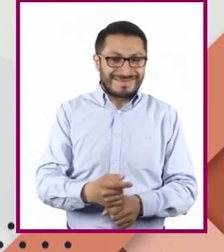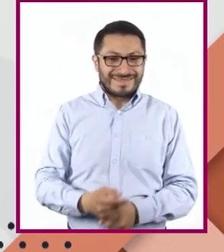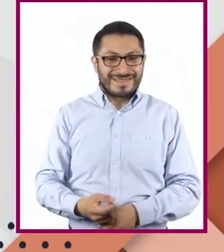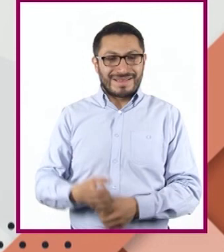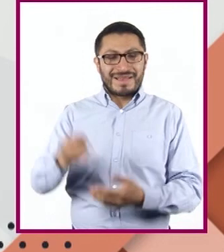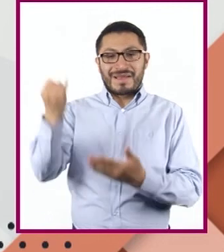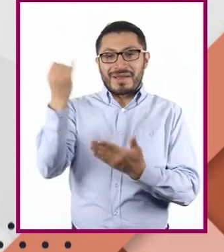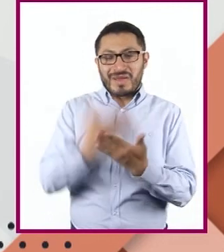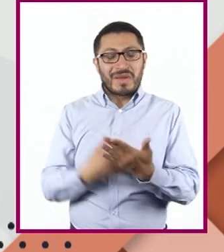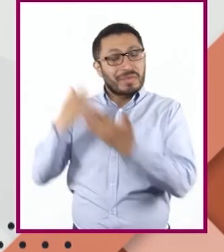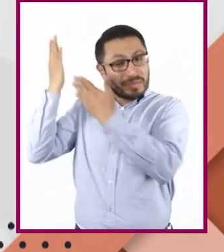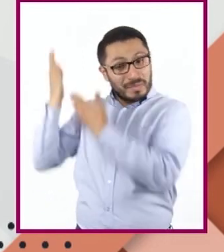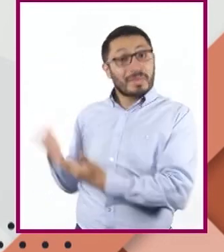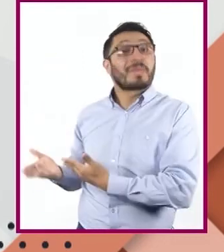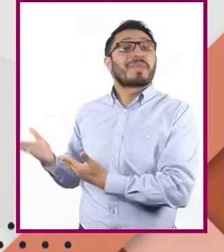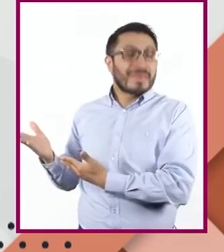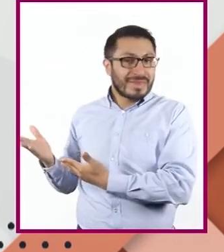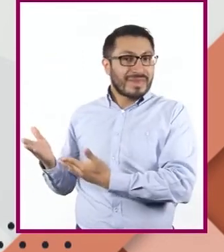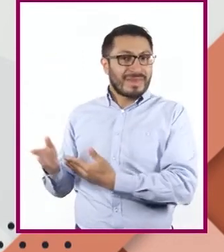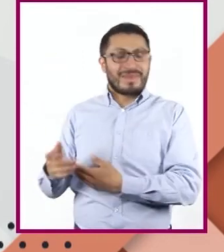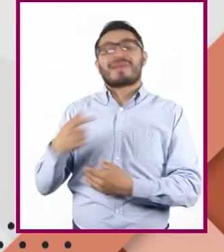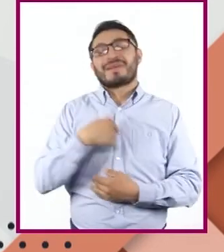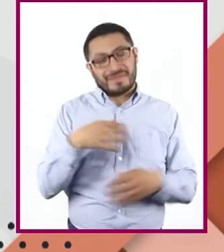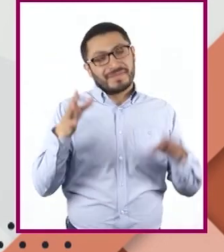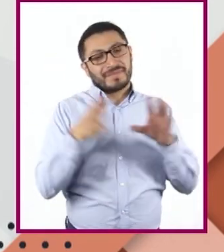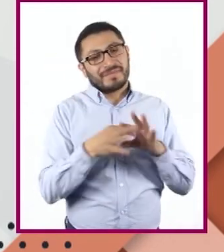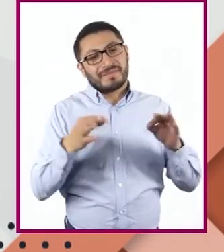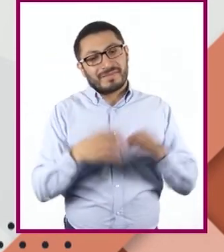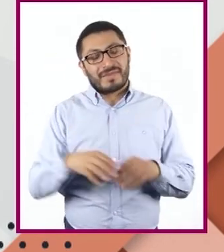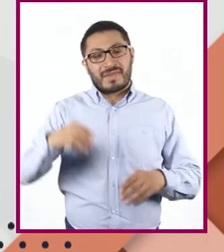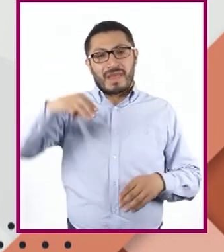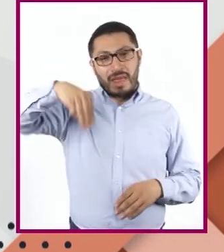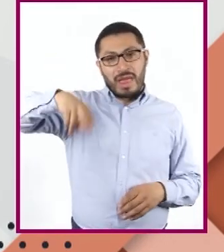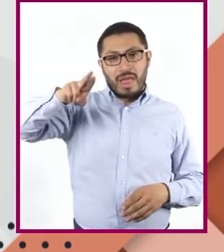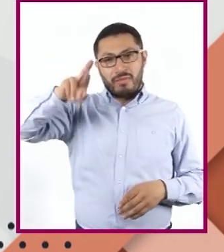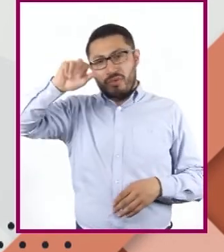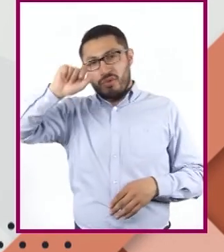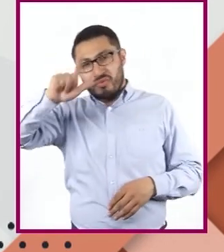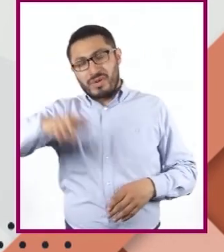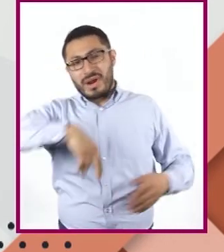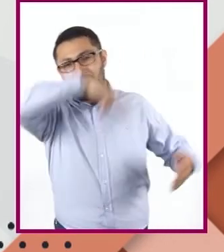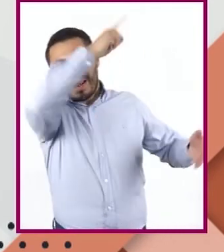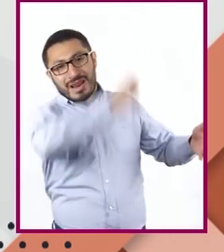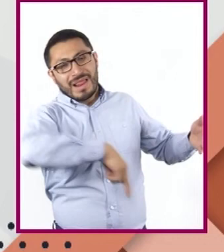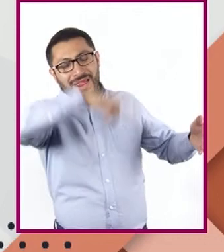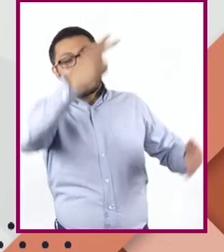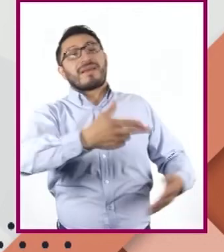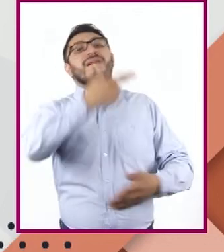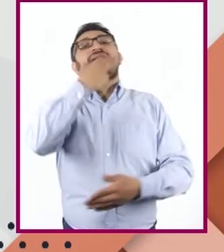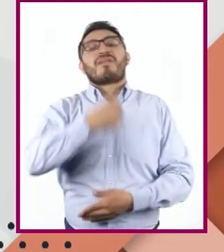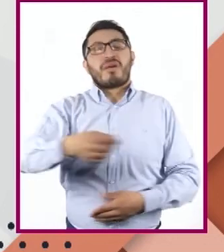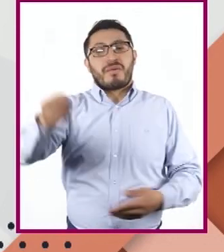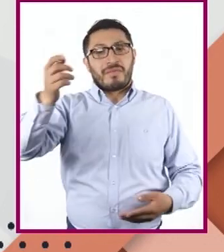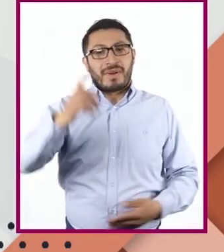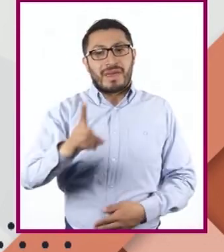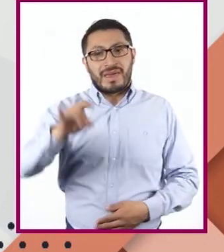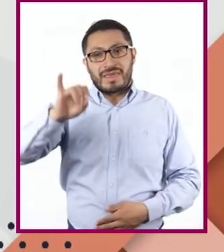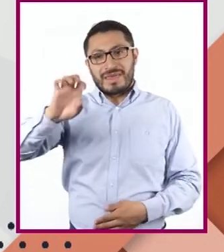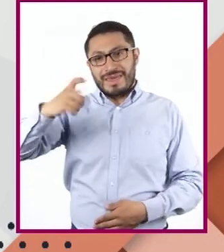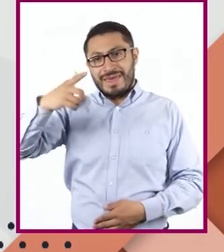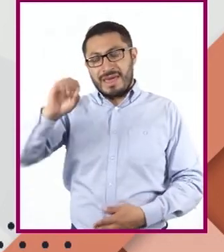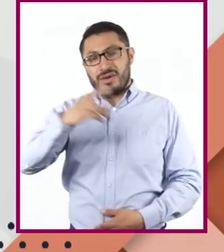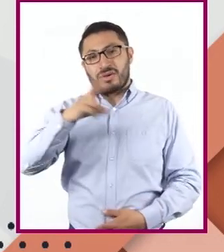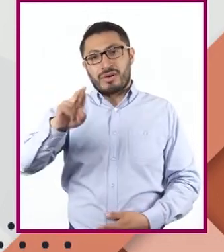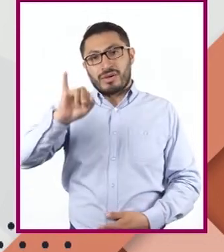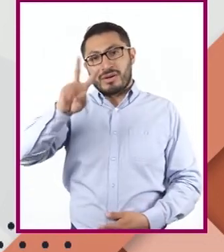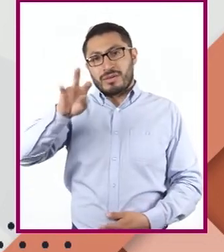se trataba? Si no, les cuento. Es un mural del artista Diego Rivera, titulado Las ciencias